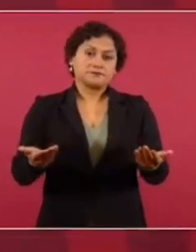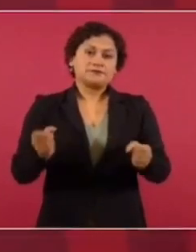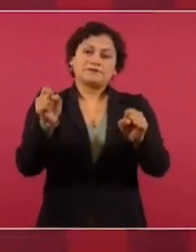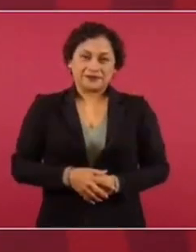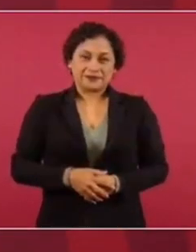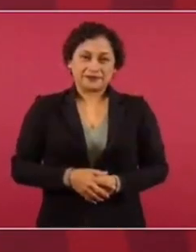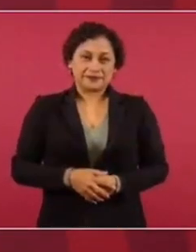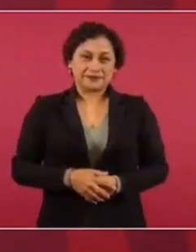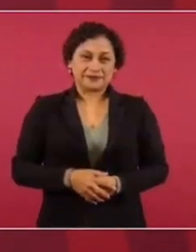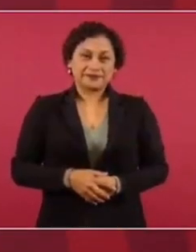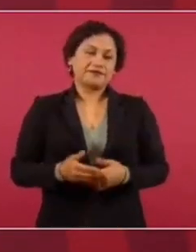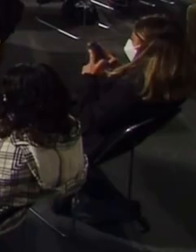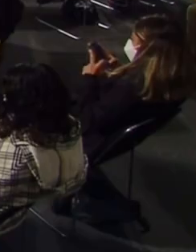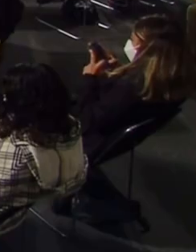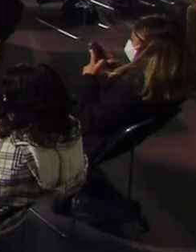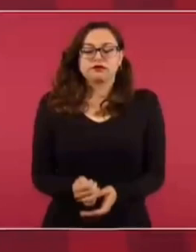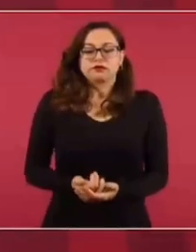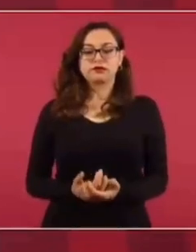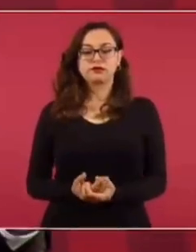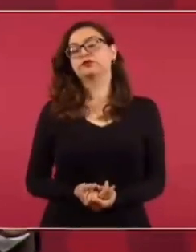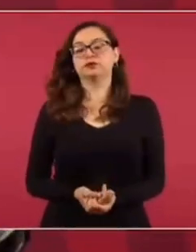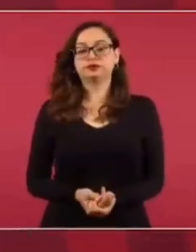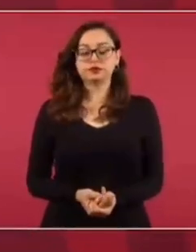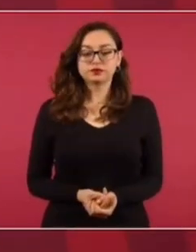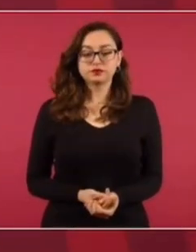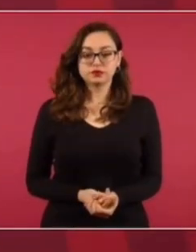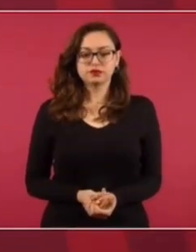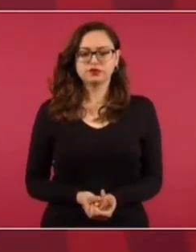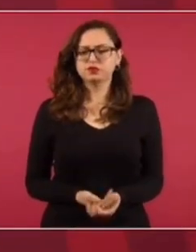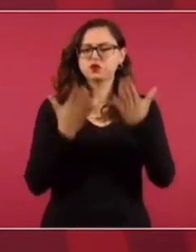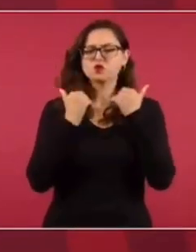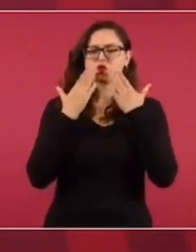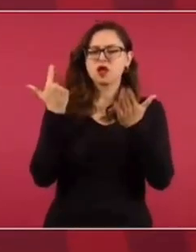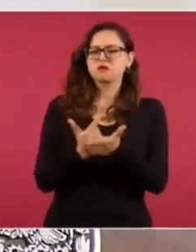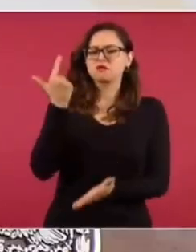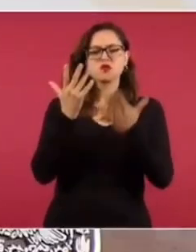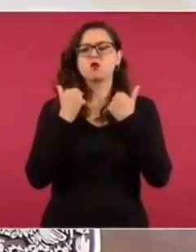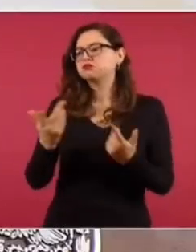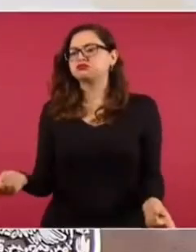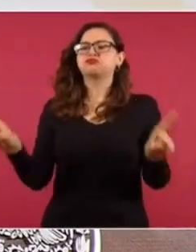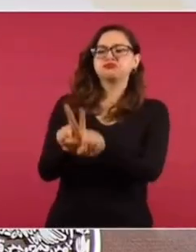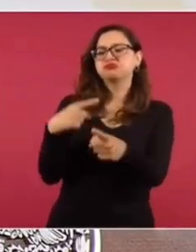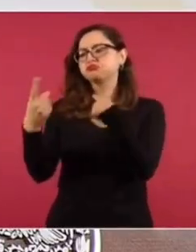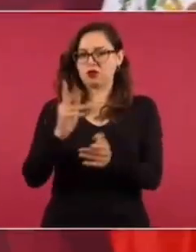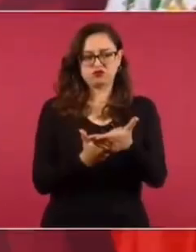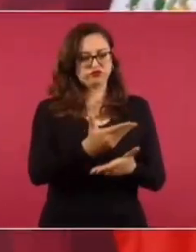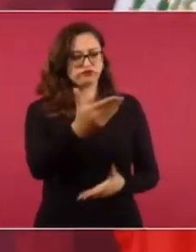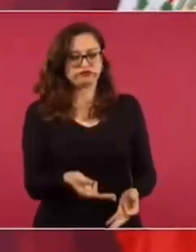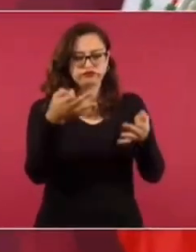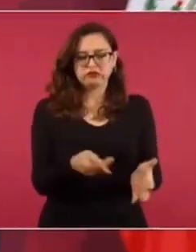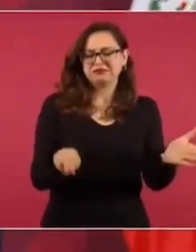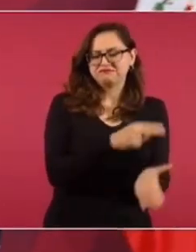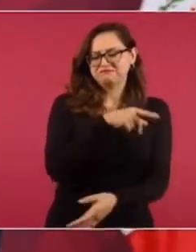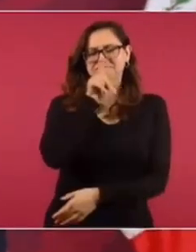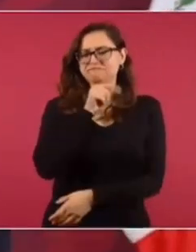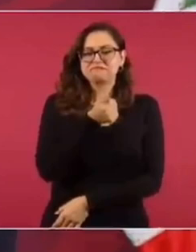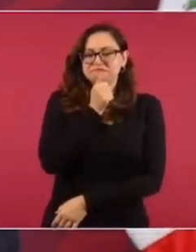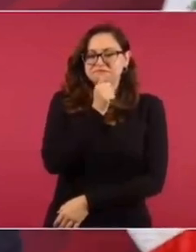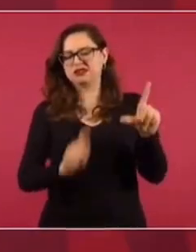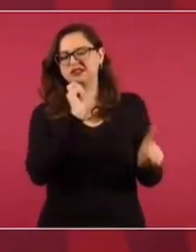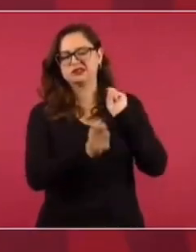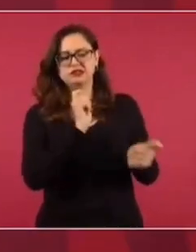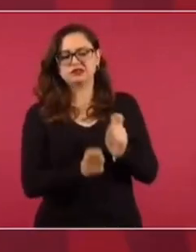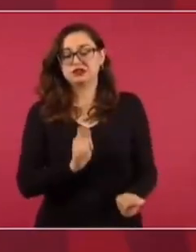de lo mismo, es la temporada, pero no pasa a mayores si no hay nada escrito, convenido. Es importante que todos